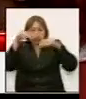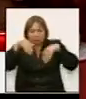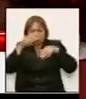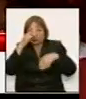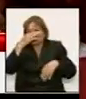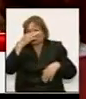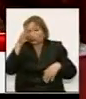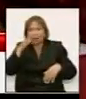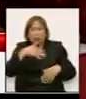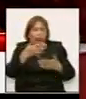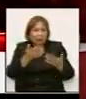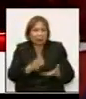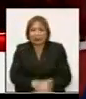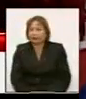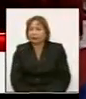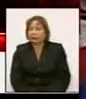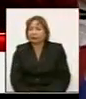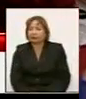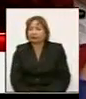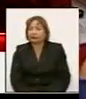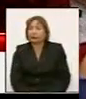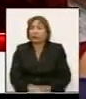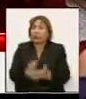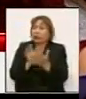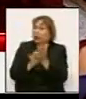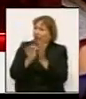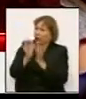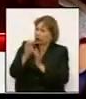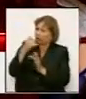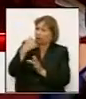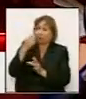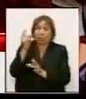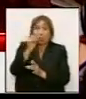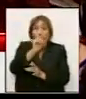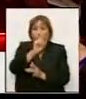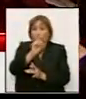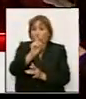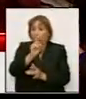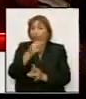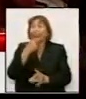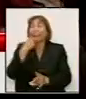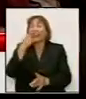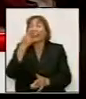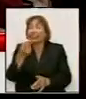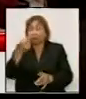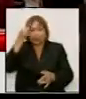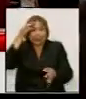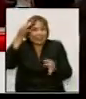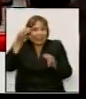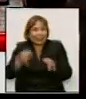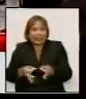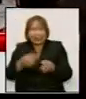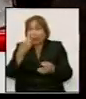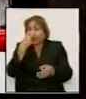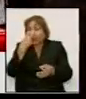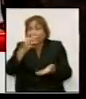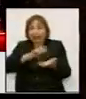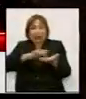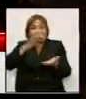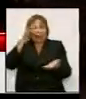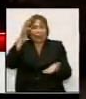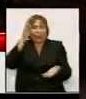huele mal. Jesús le dice, te he dicho que si crees verás la gloria de